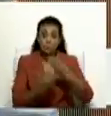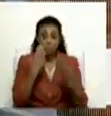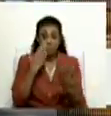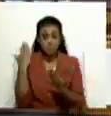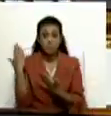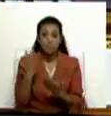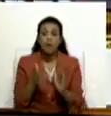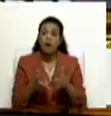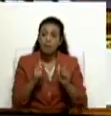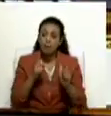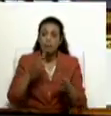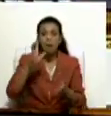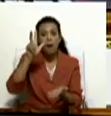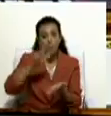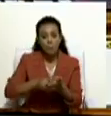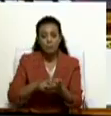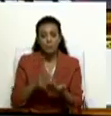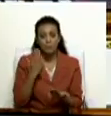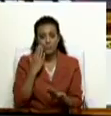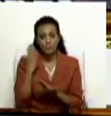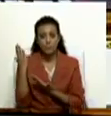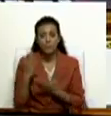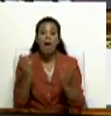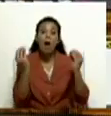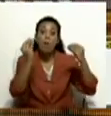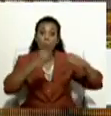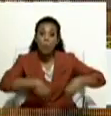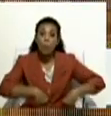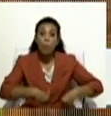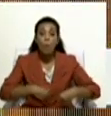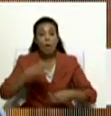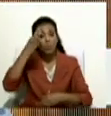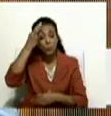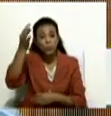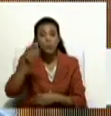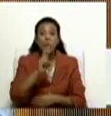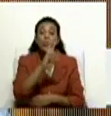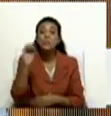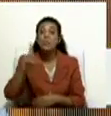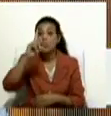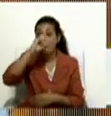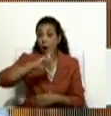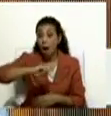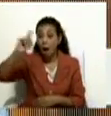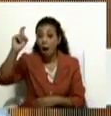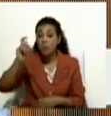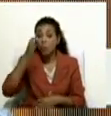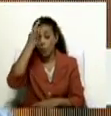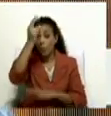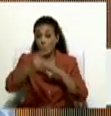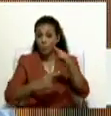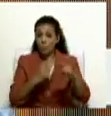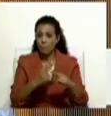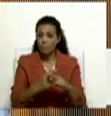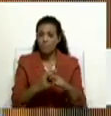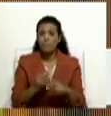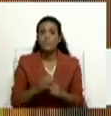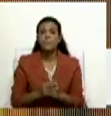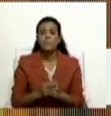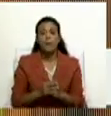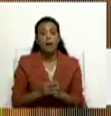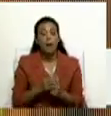adelante diputada acuerdo en conmemoración al Bicentenario de la toma de Puerto cabellos